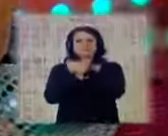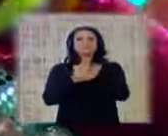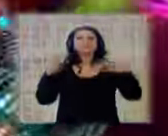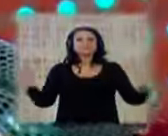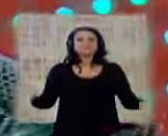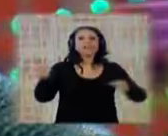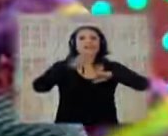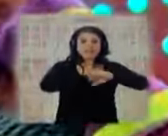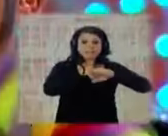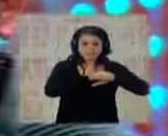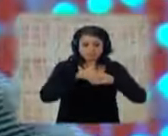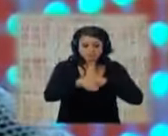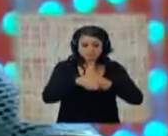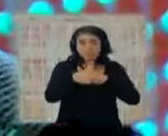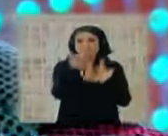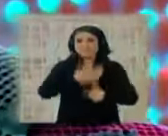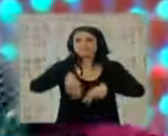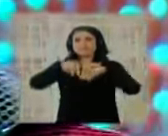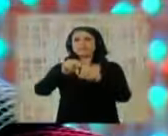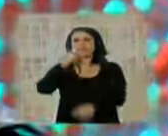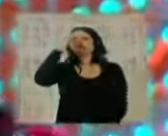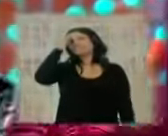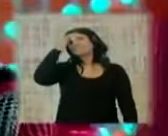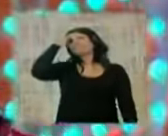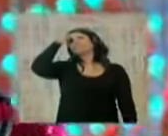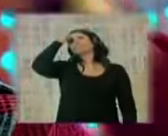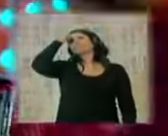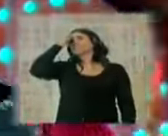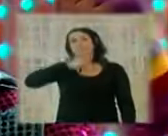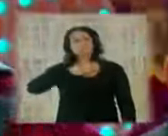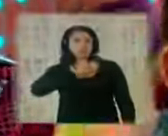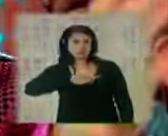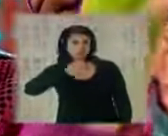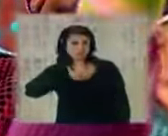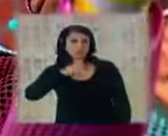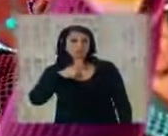Amigos, pa' terminar, añoranza es lo que siento, por fin pude